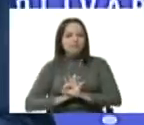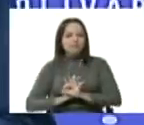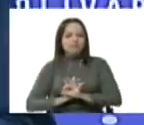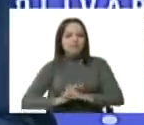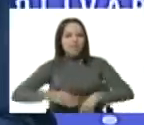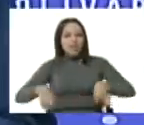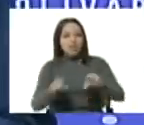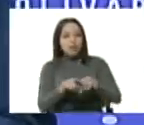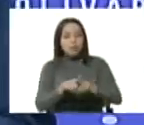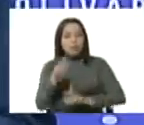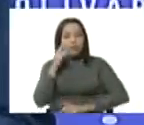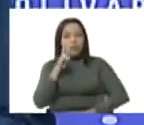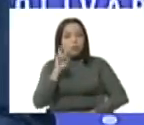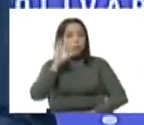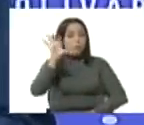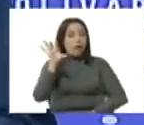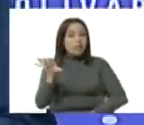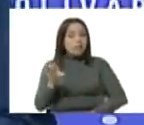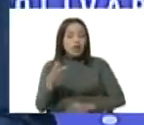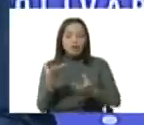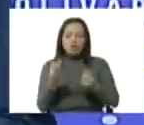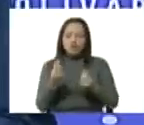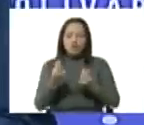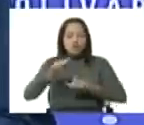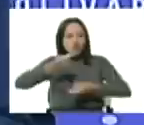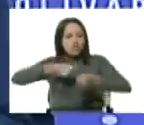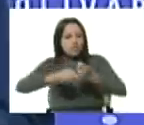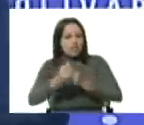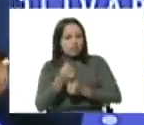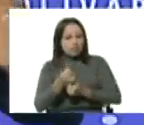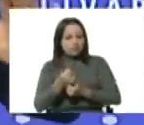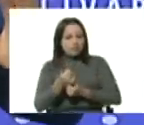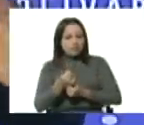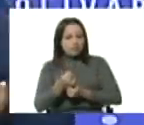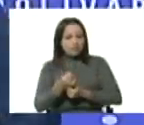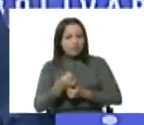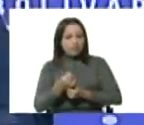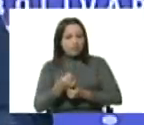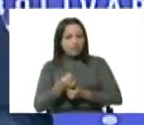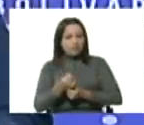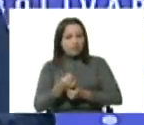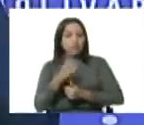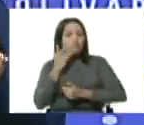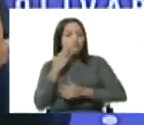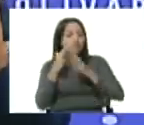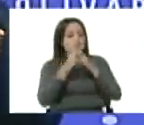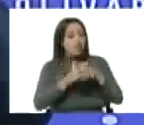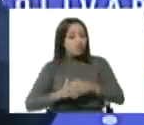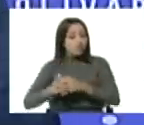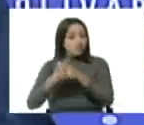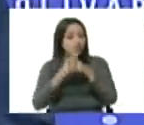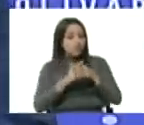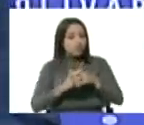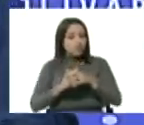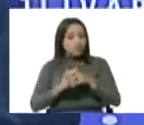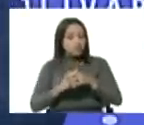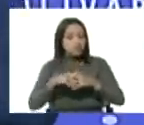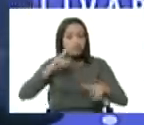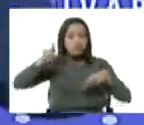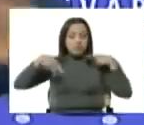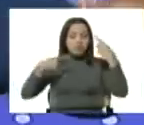visto países con muchos recursos, me ha pasado en los Estados Unidos, que uno recorre Nueva